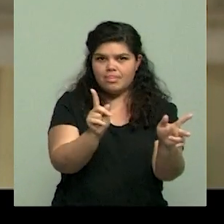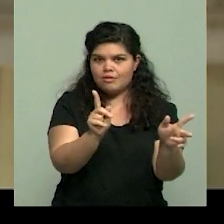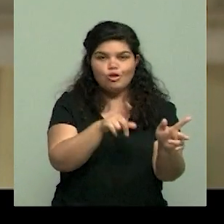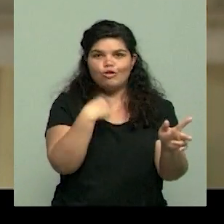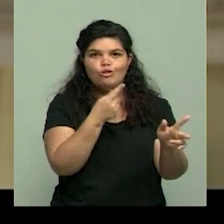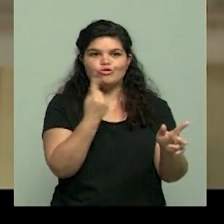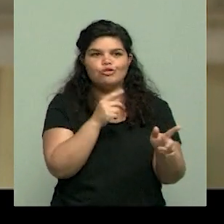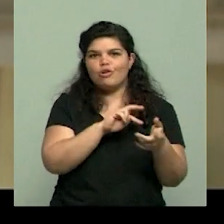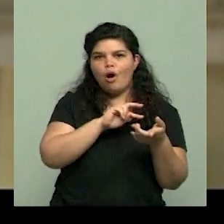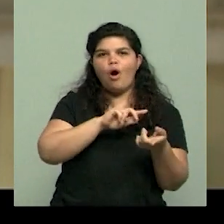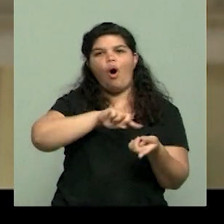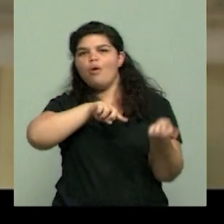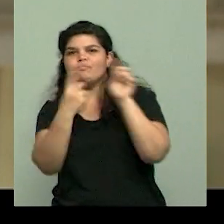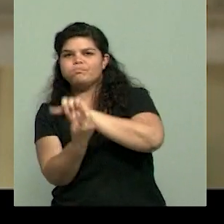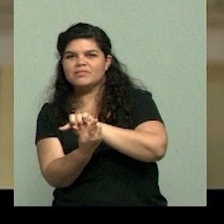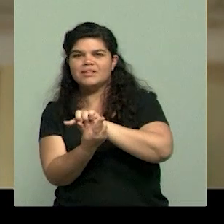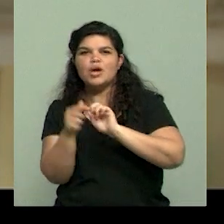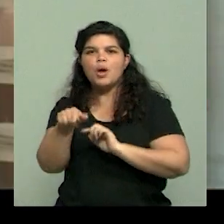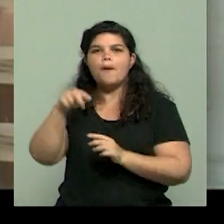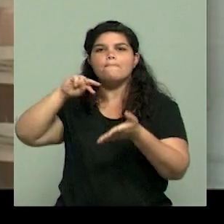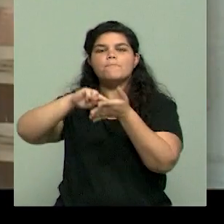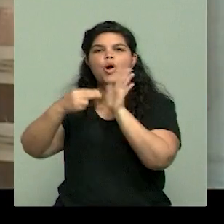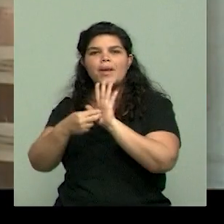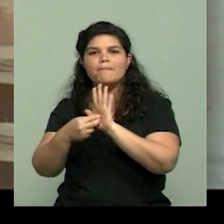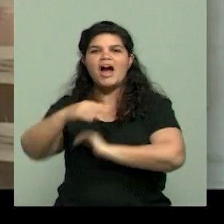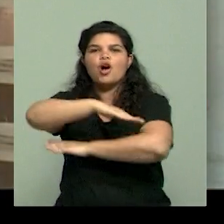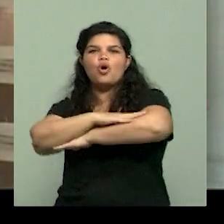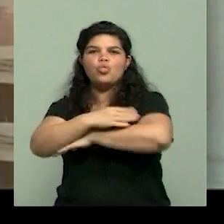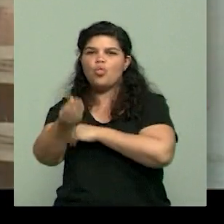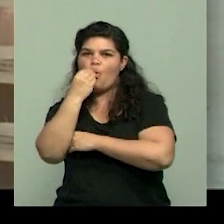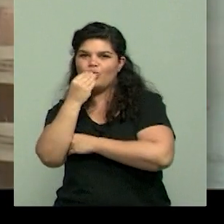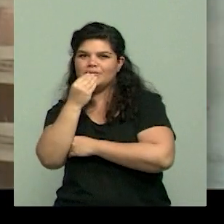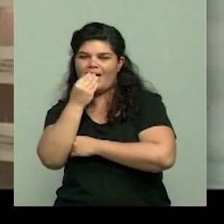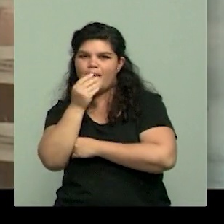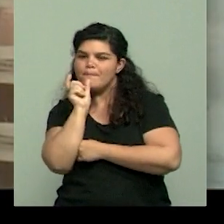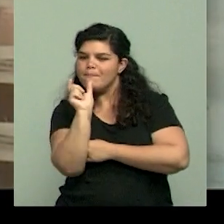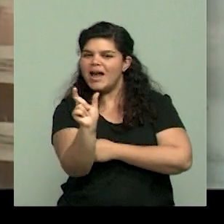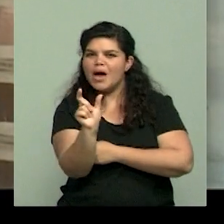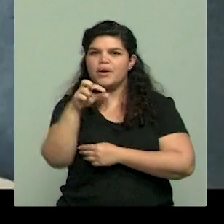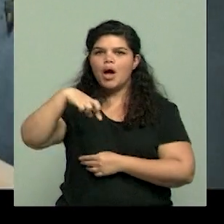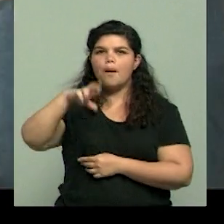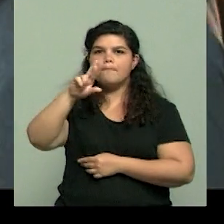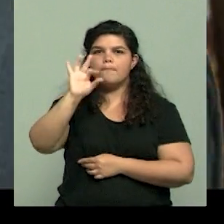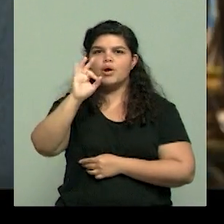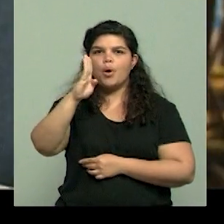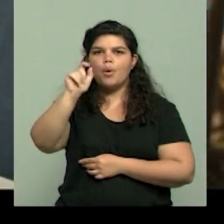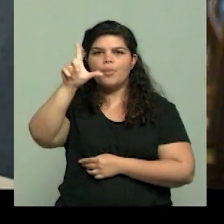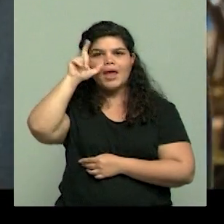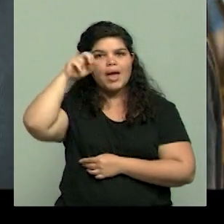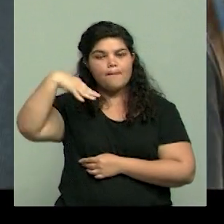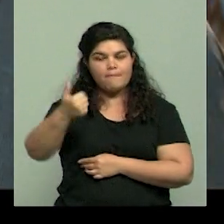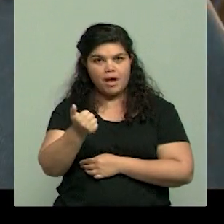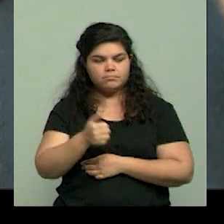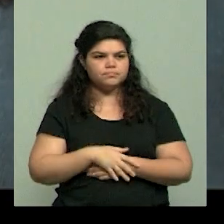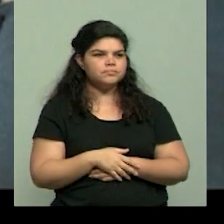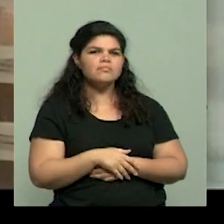usar el término problemática de las conductas alimentarias. ¿Y en el abordaje con el paciente esta terminología